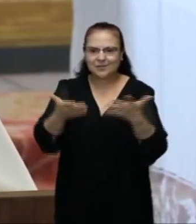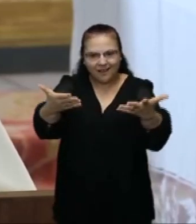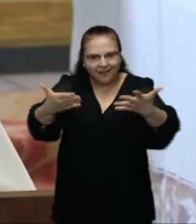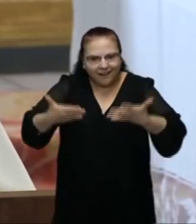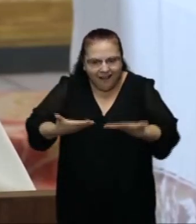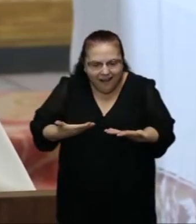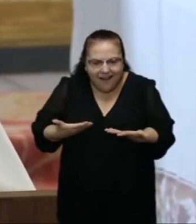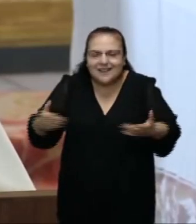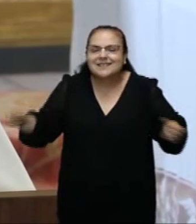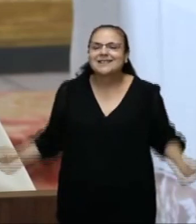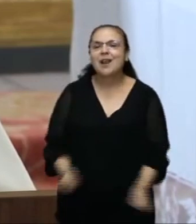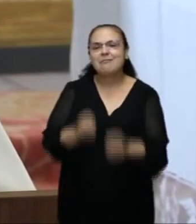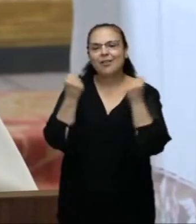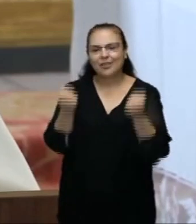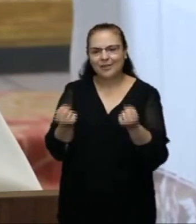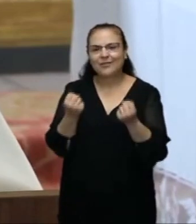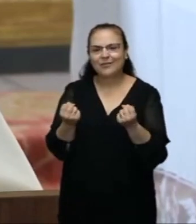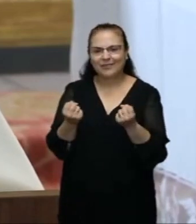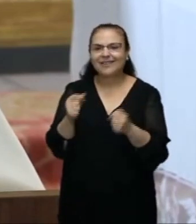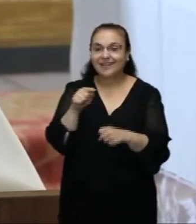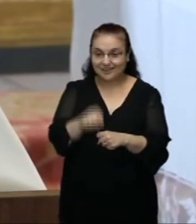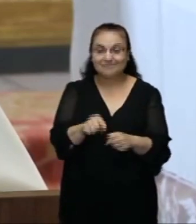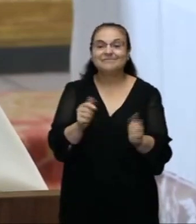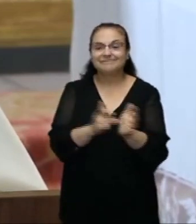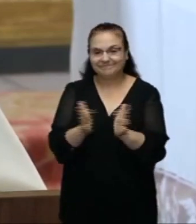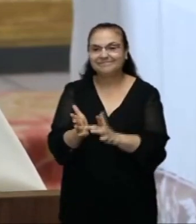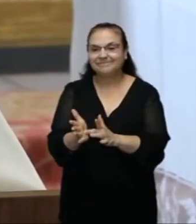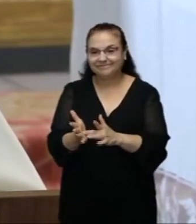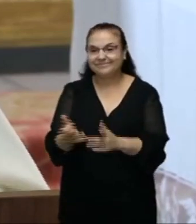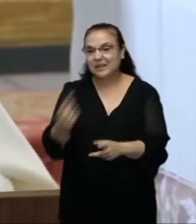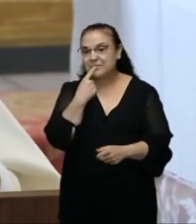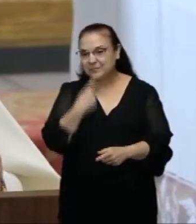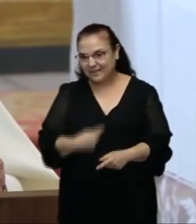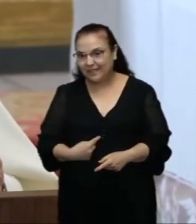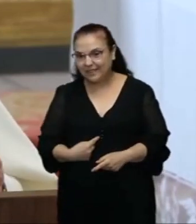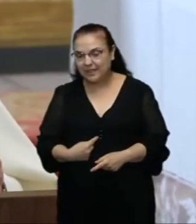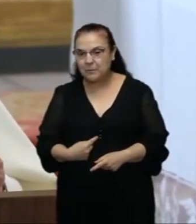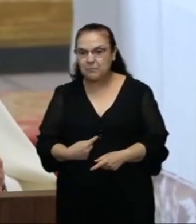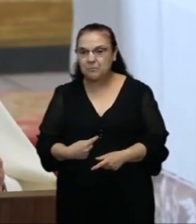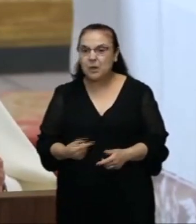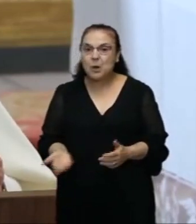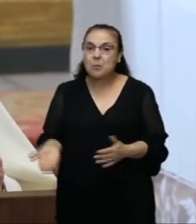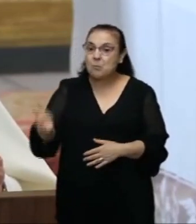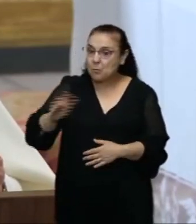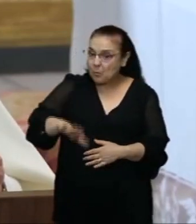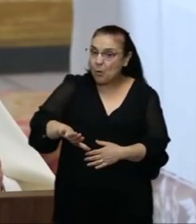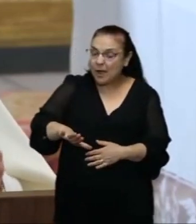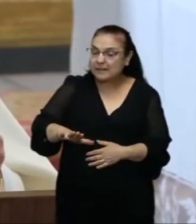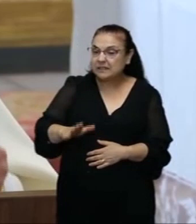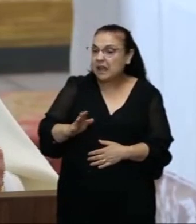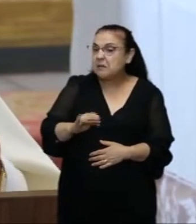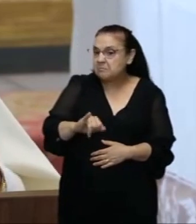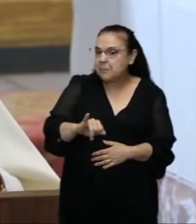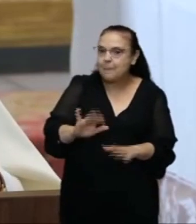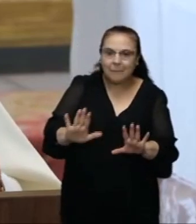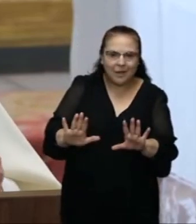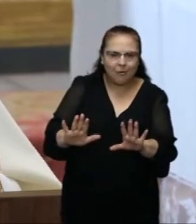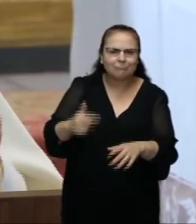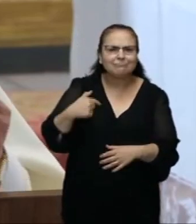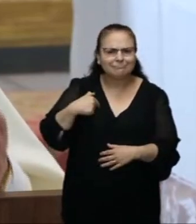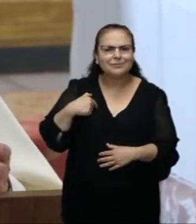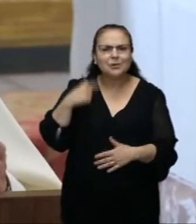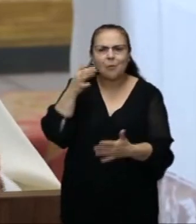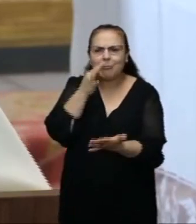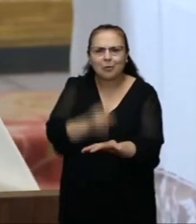la salvación, ese Jesucristo que nos dice, la muerte está ahí, pero yo os prometo